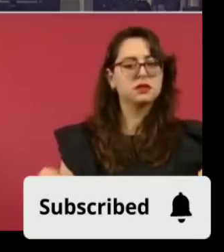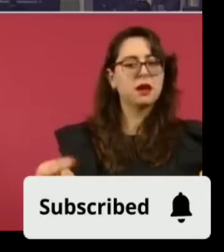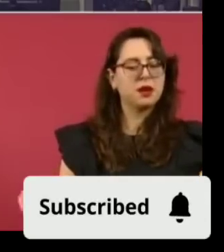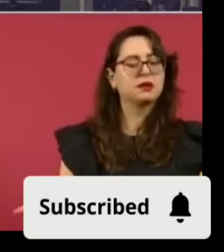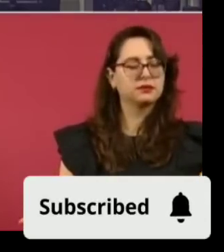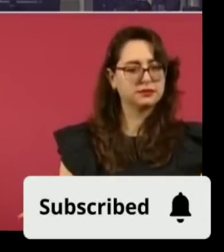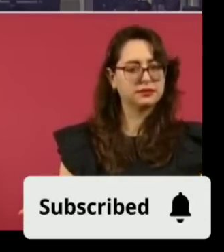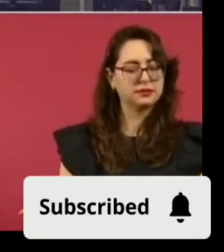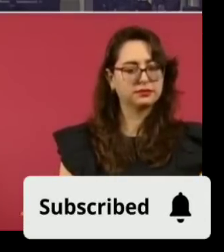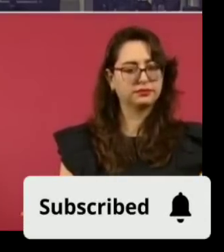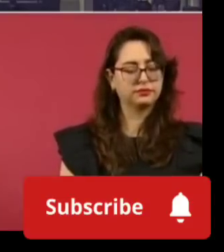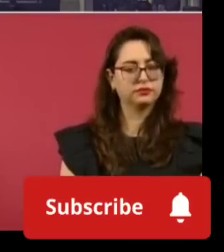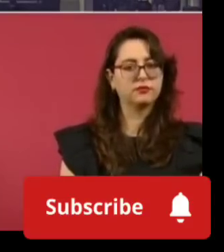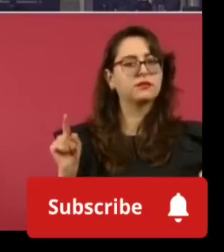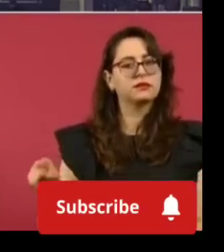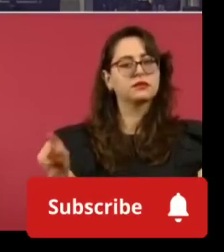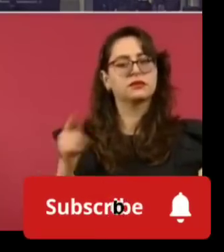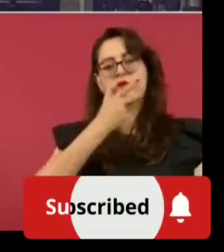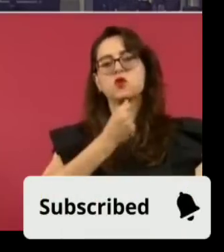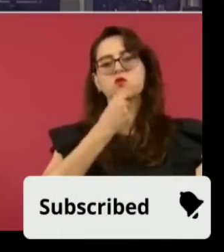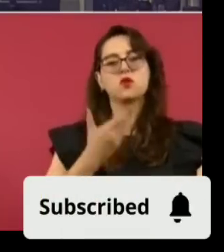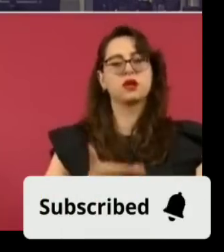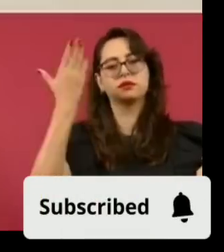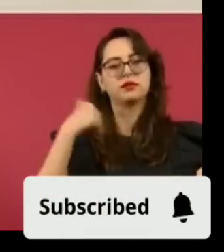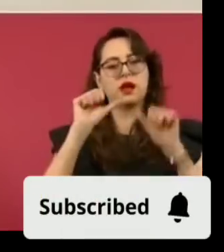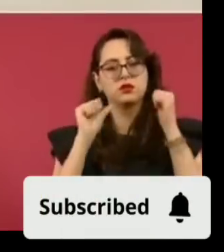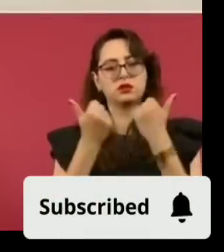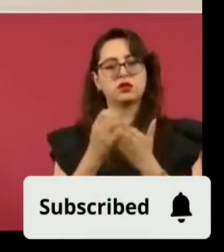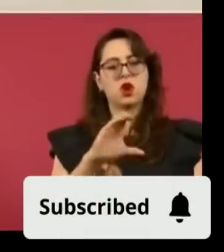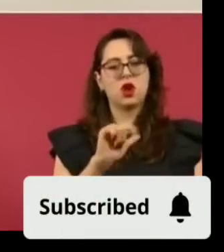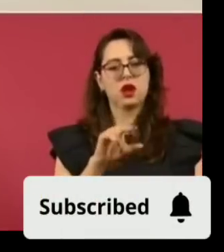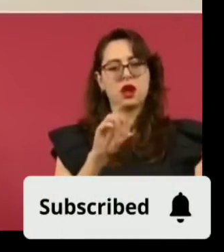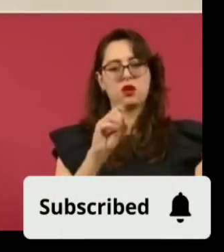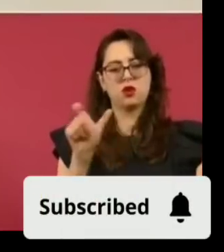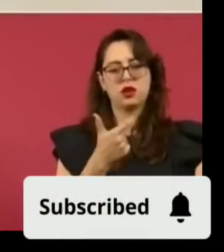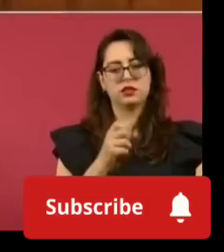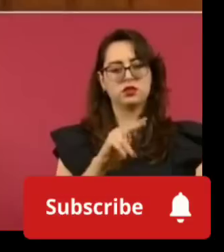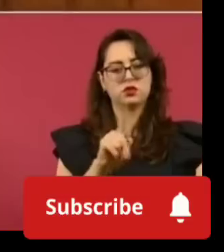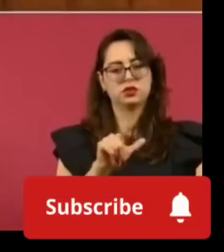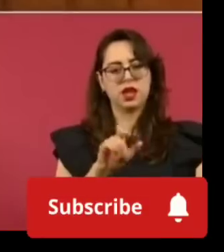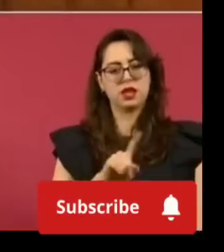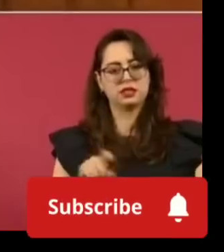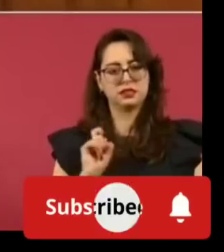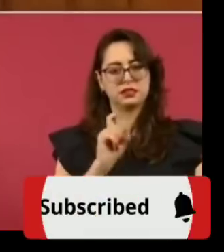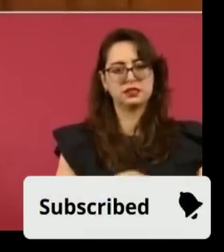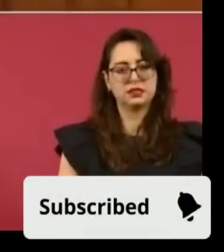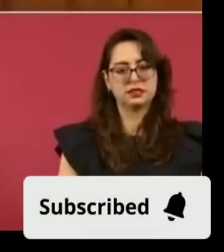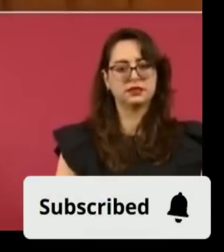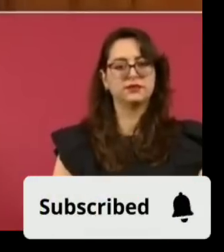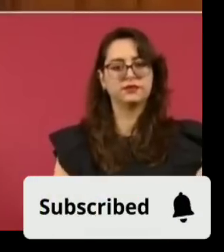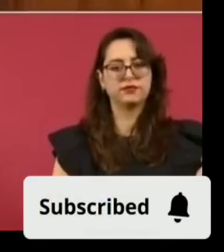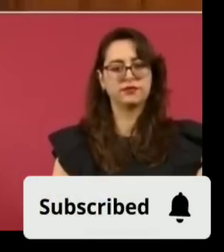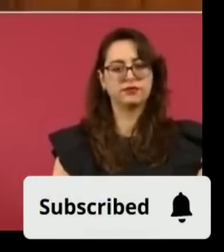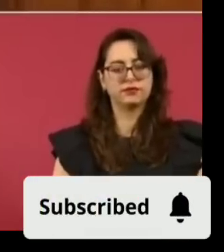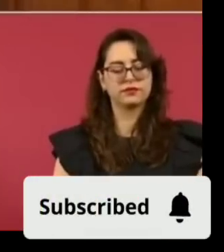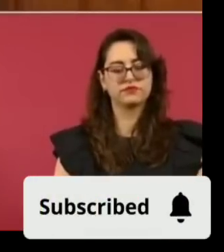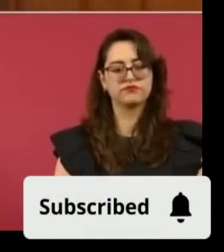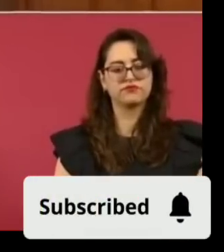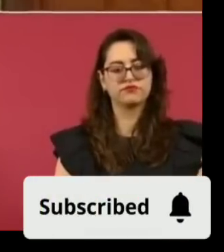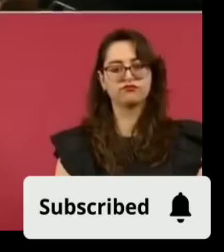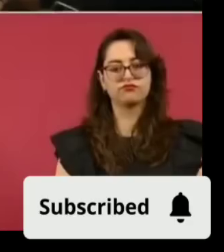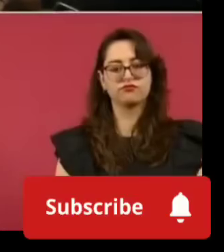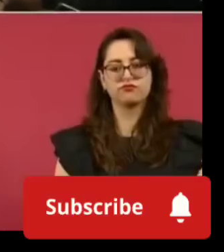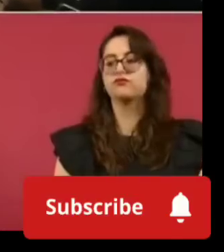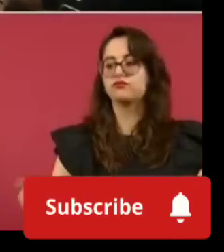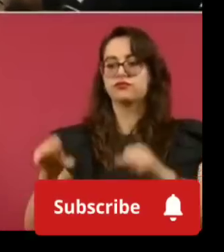que fue de la asociación de Claudio, bueno, todos ellos. ¿Cómo? Así se llama la